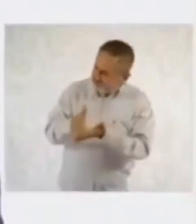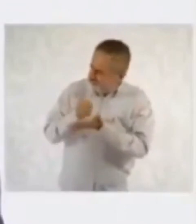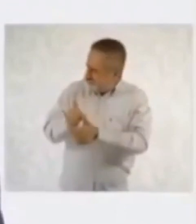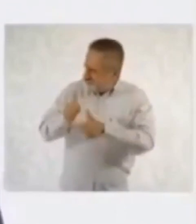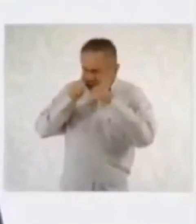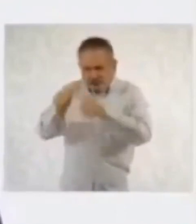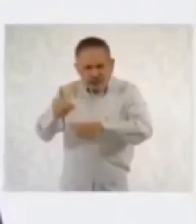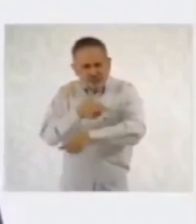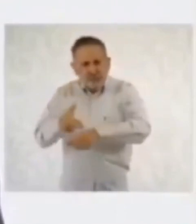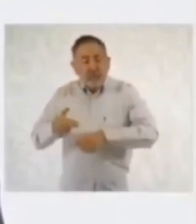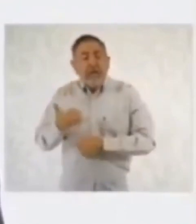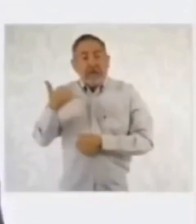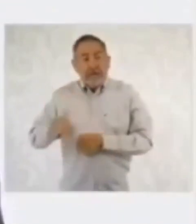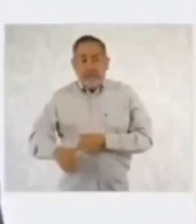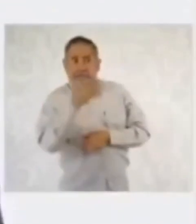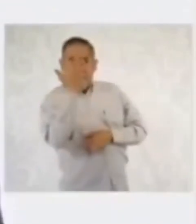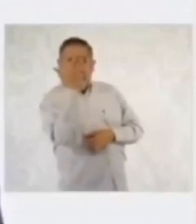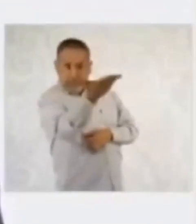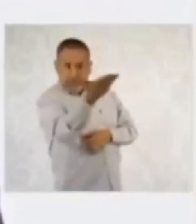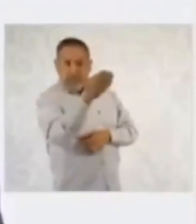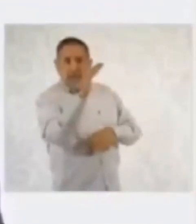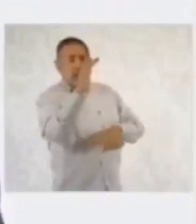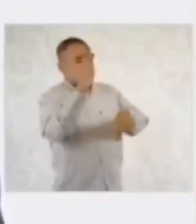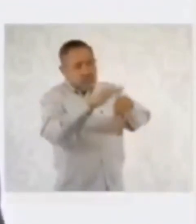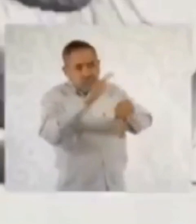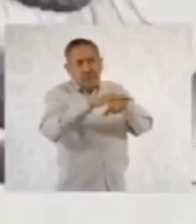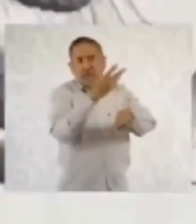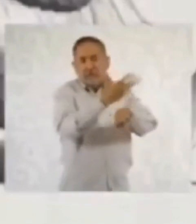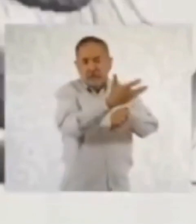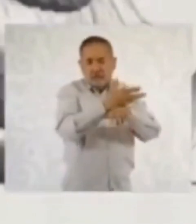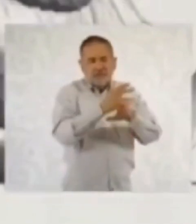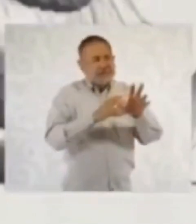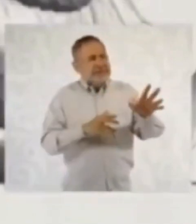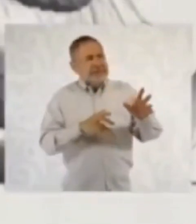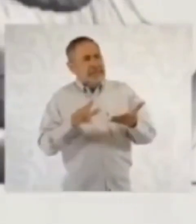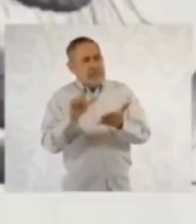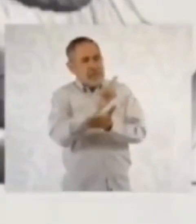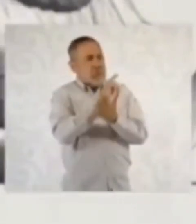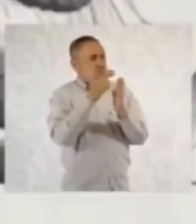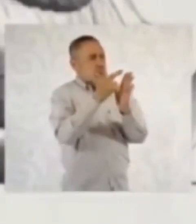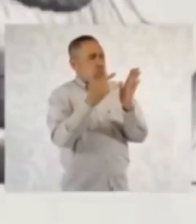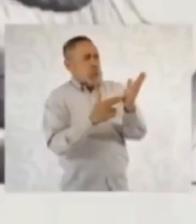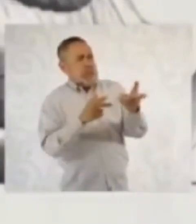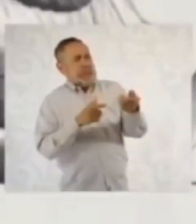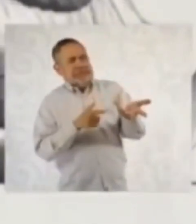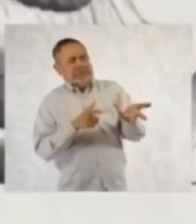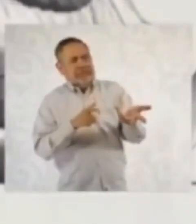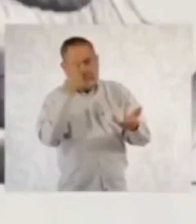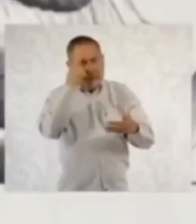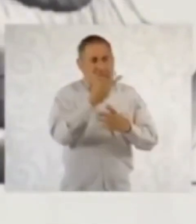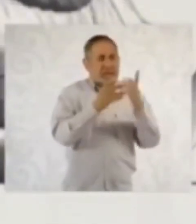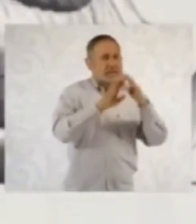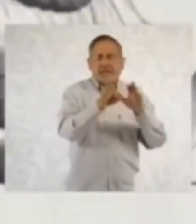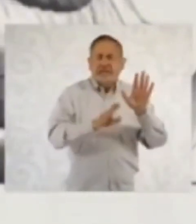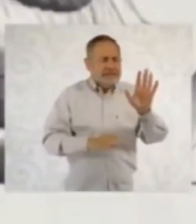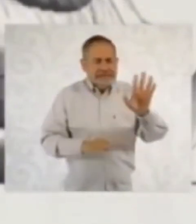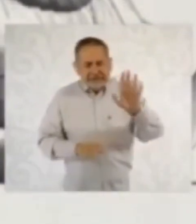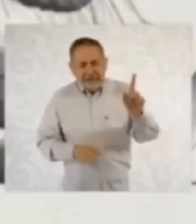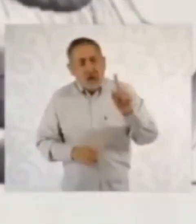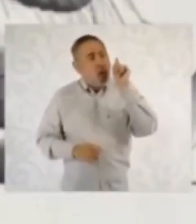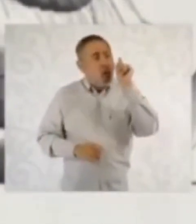nuestra solicitud al gobierno de los Estados Unidos, pues de esta reforma migratoria integral que reconozca el